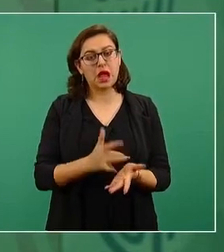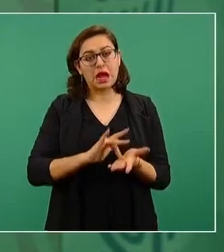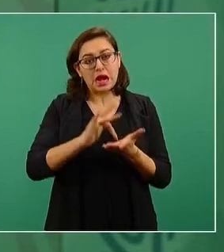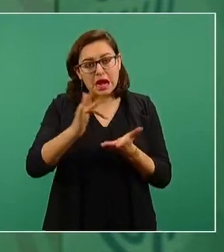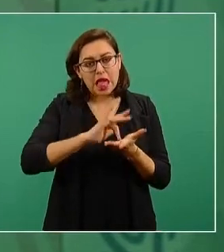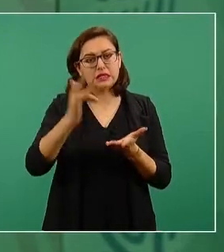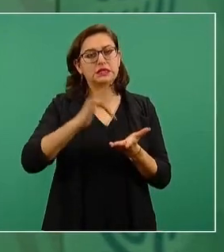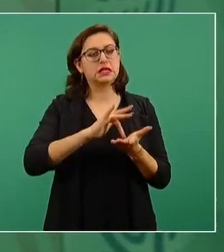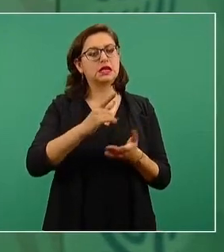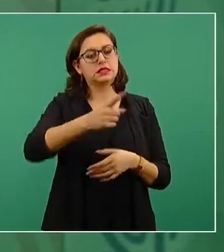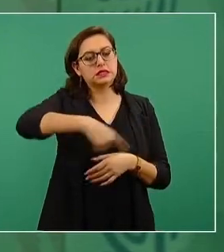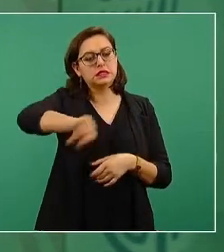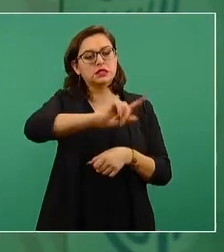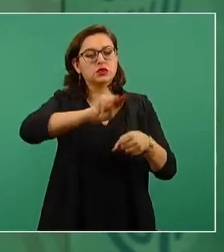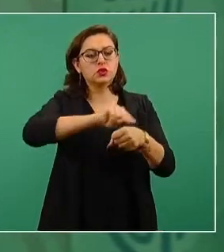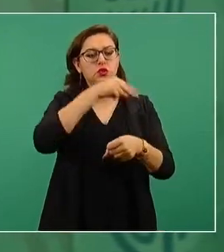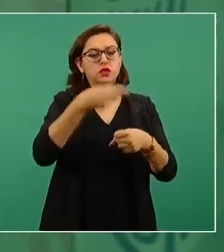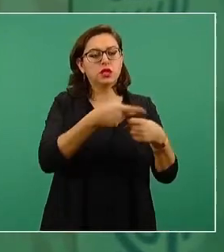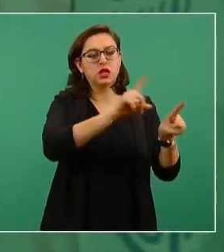propiedades de